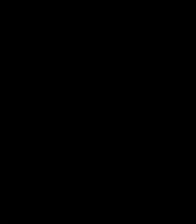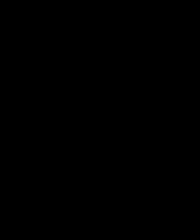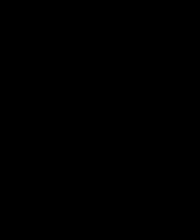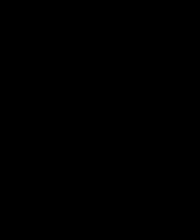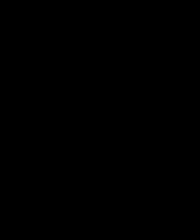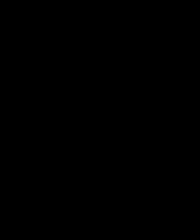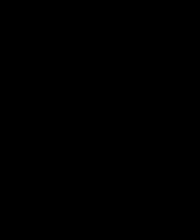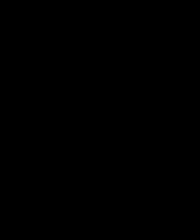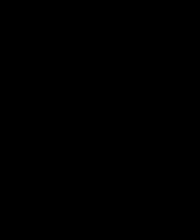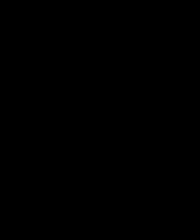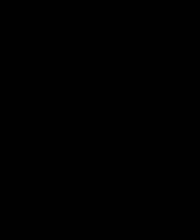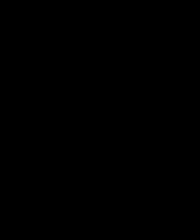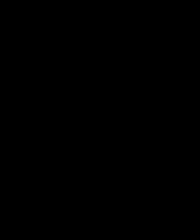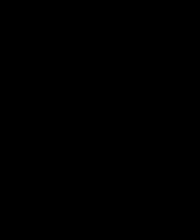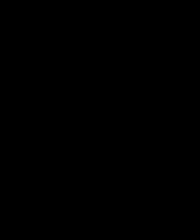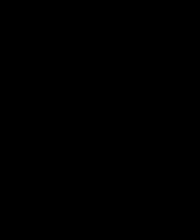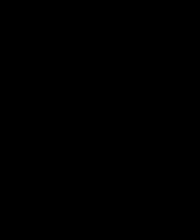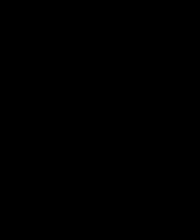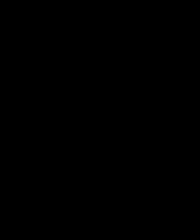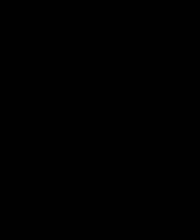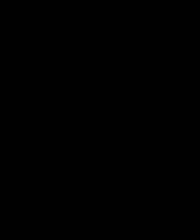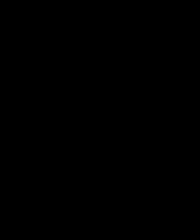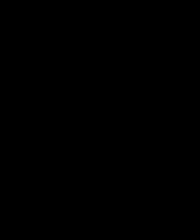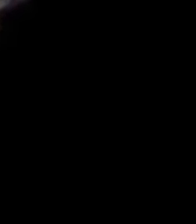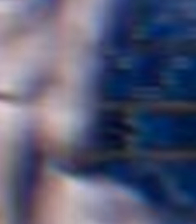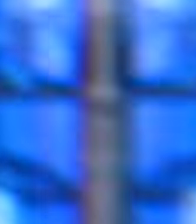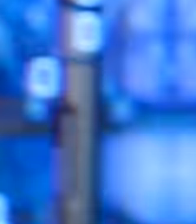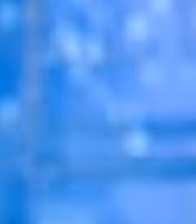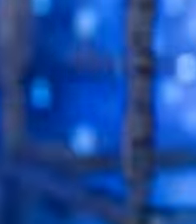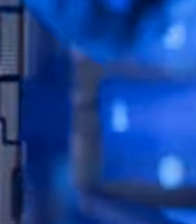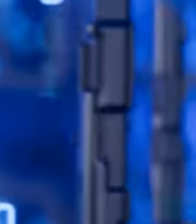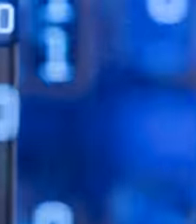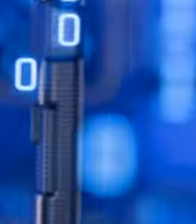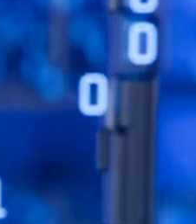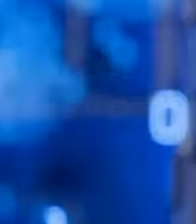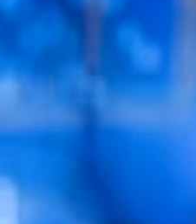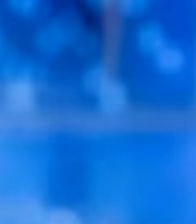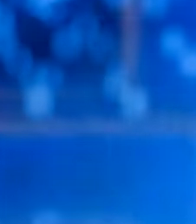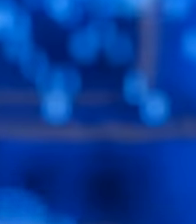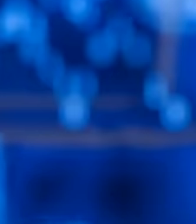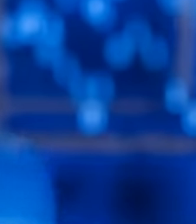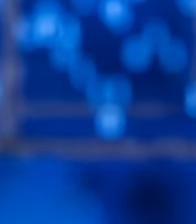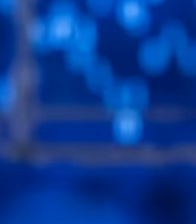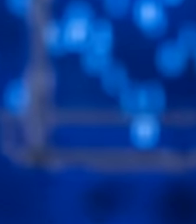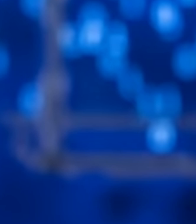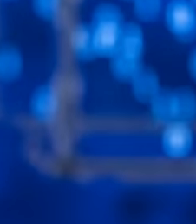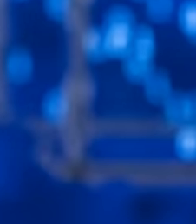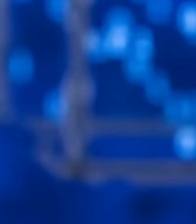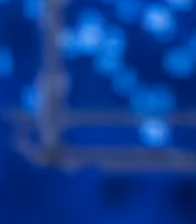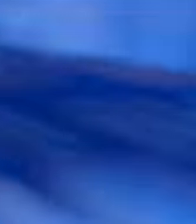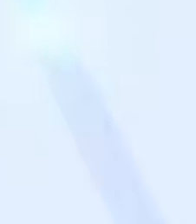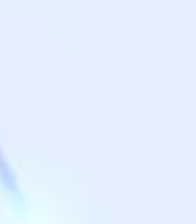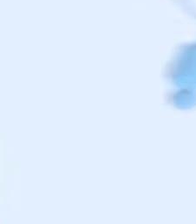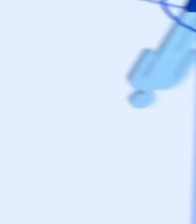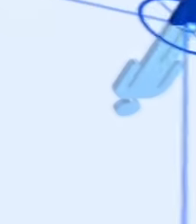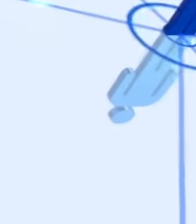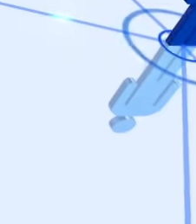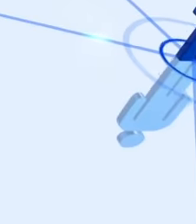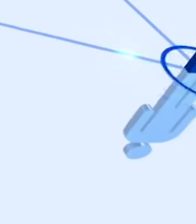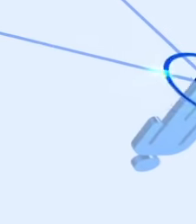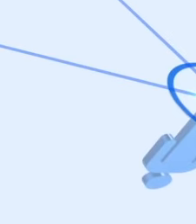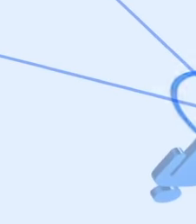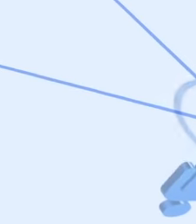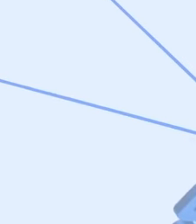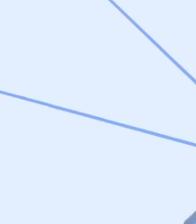dé lugar. El dueño de Televisión Azteca ha solicitado a Facebook, X y